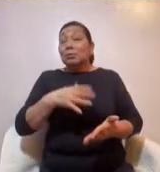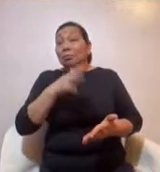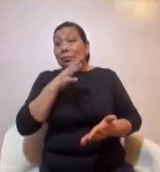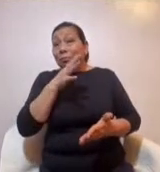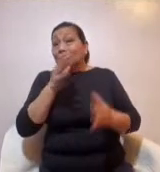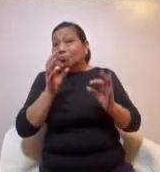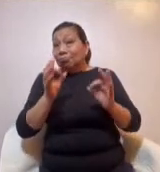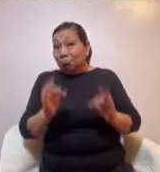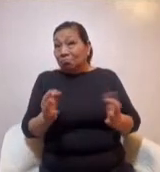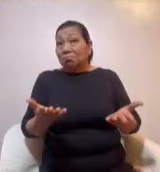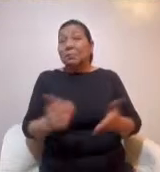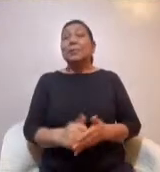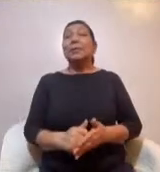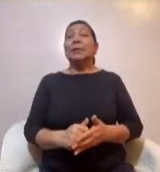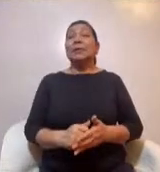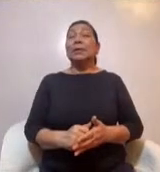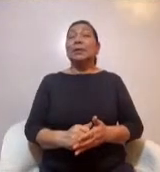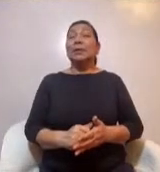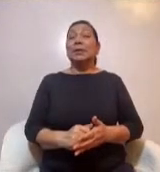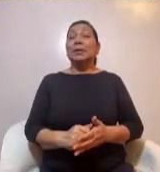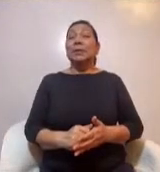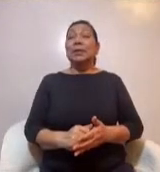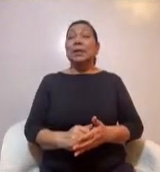no se sabe si